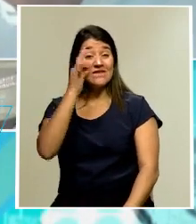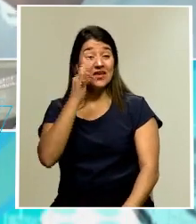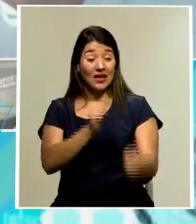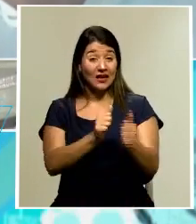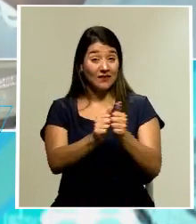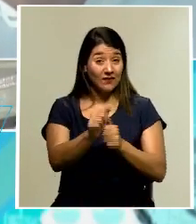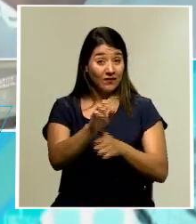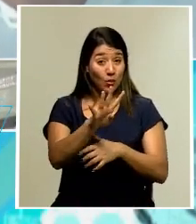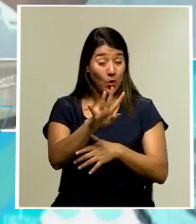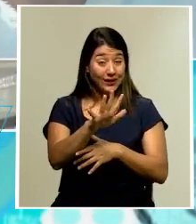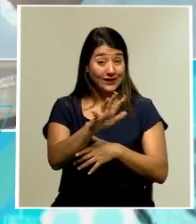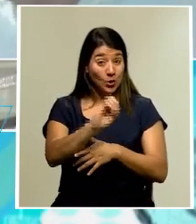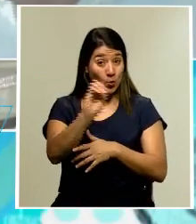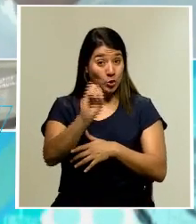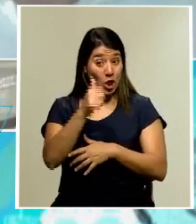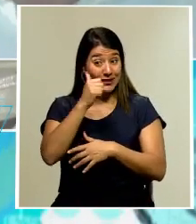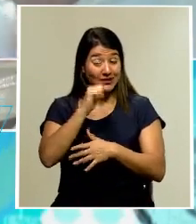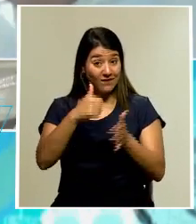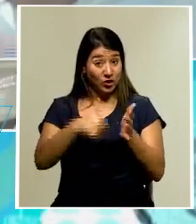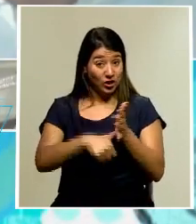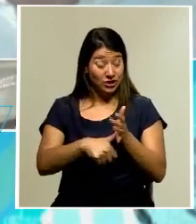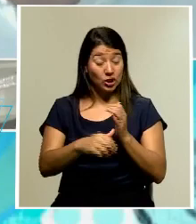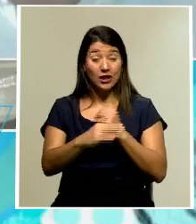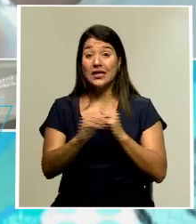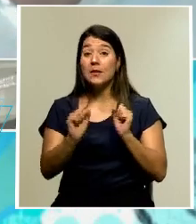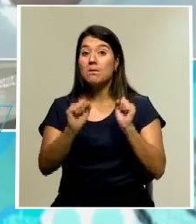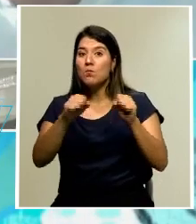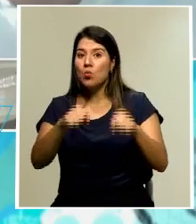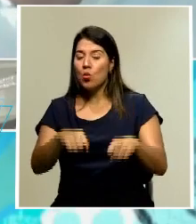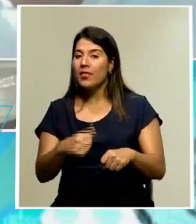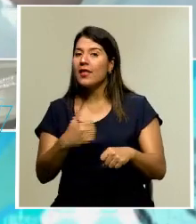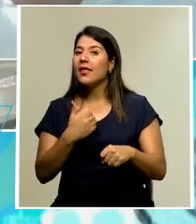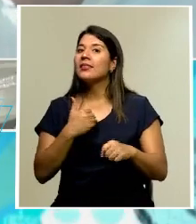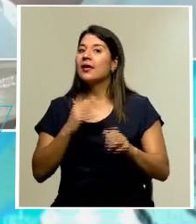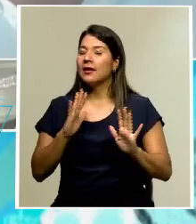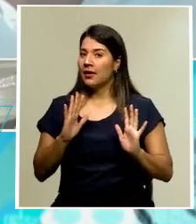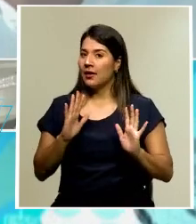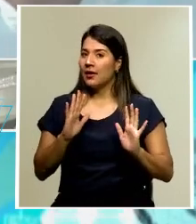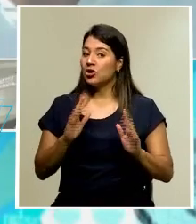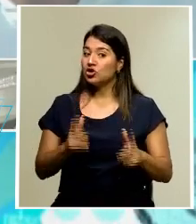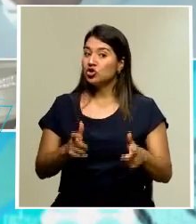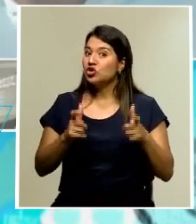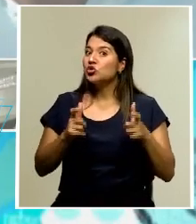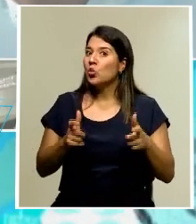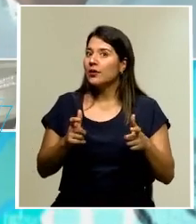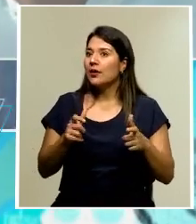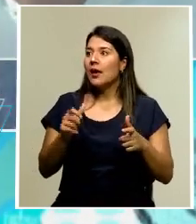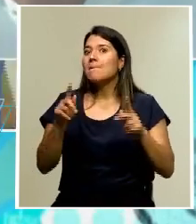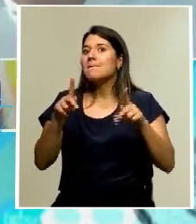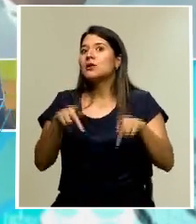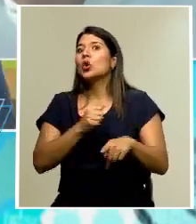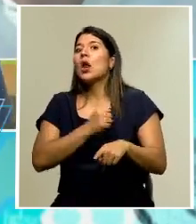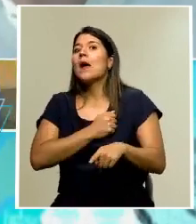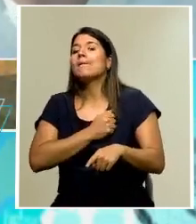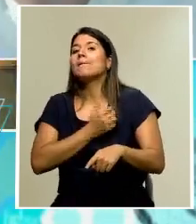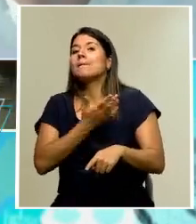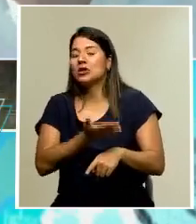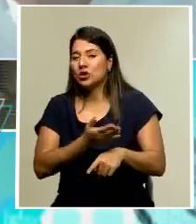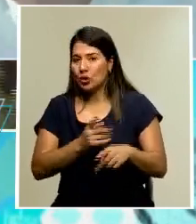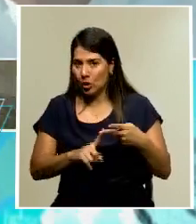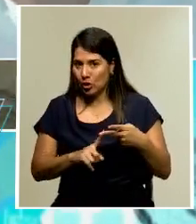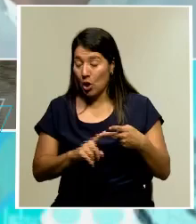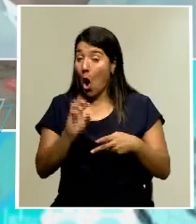propio Partido de Liberación Nacional y podría encontrar una suerte de perdón o una suerte de